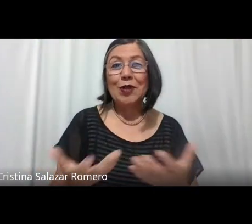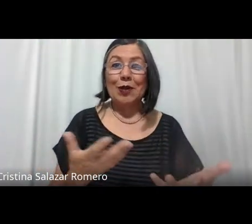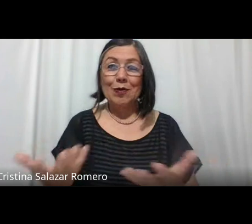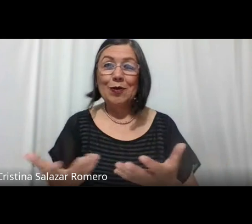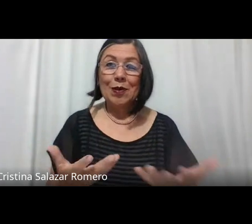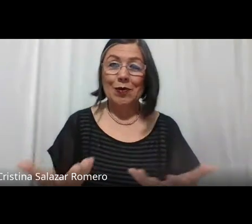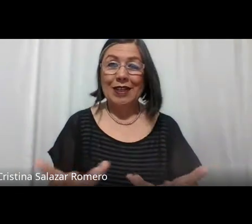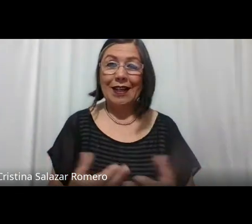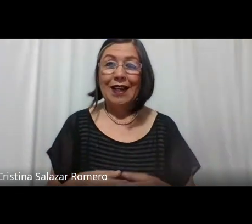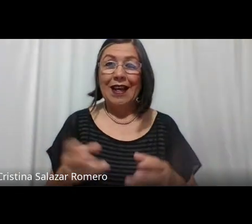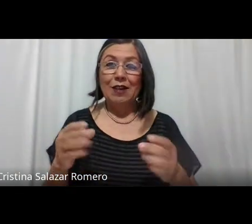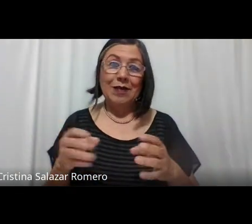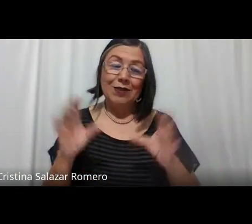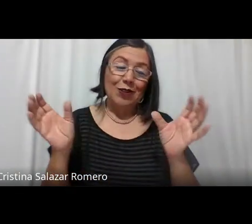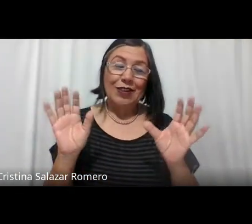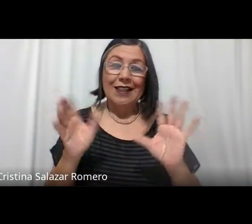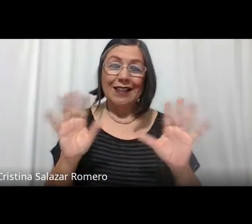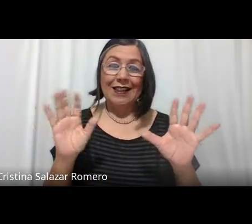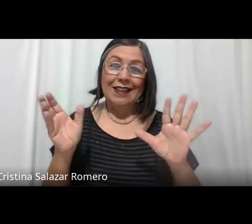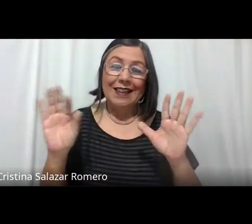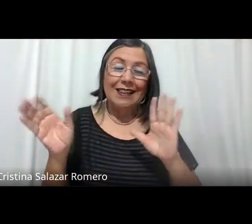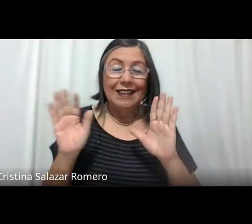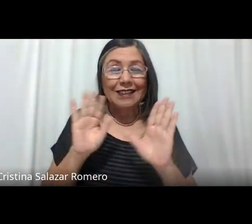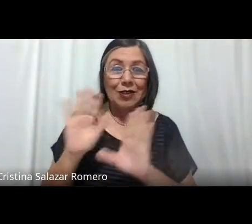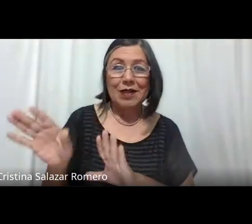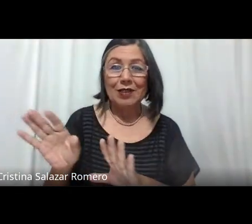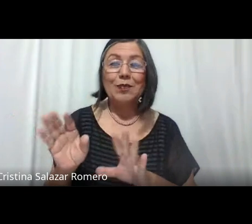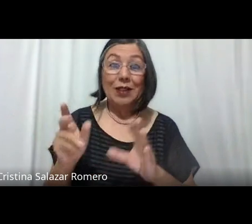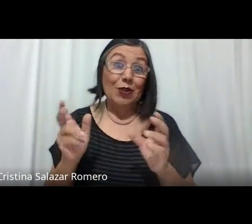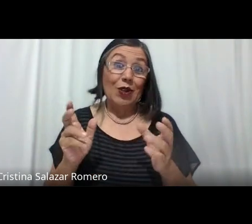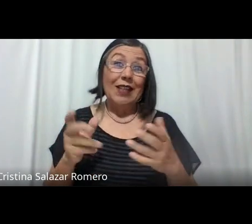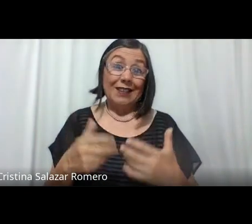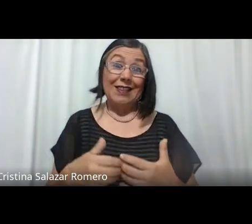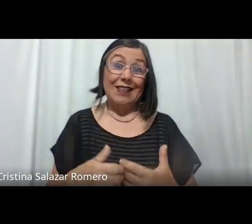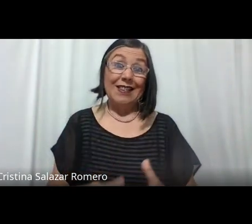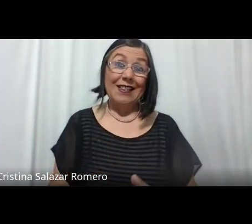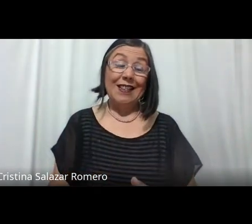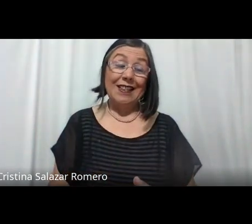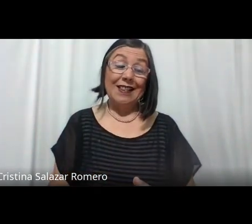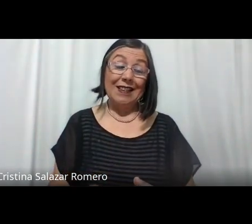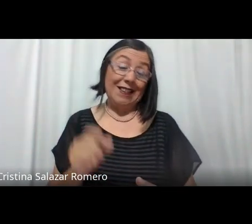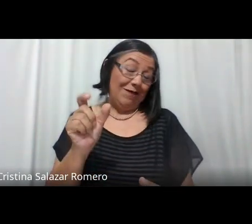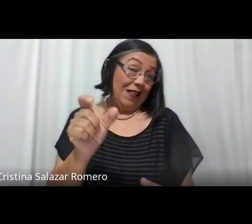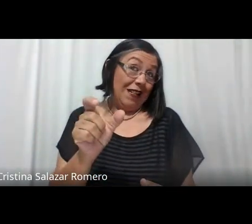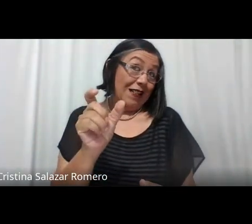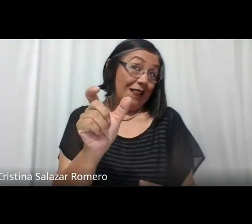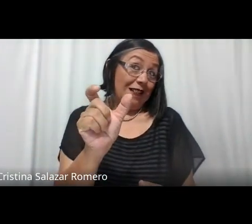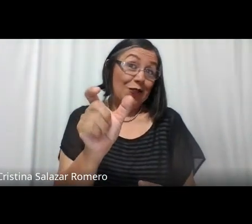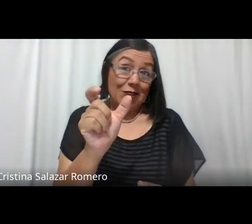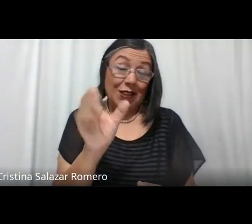tenemos duda, ¿cómo vamos a nombrarlo? Yo creo que la etiqueta es lo de menos, pero sí